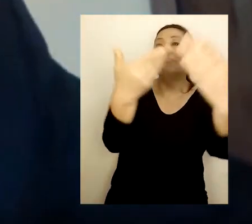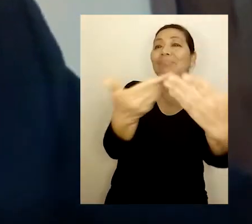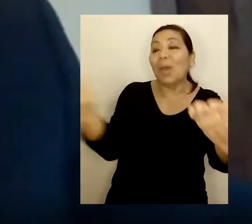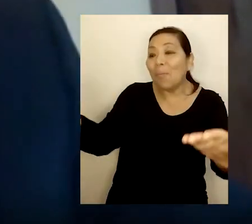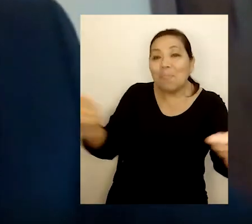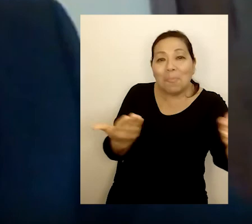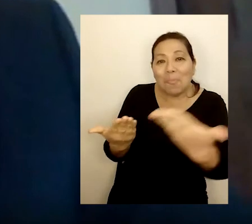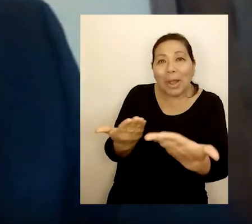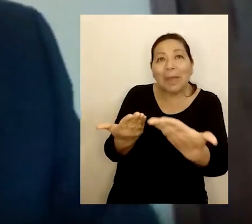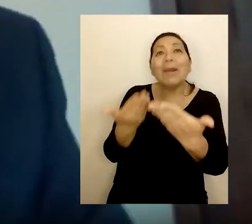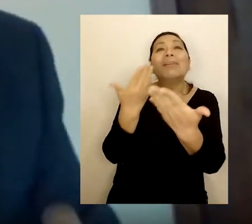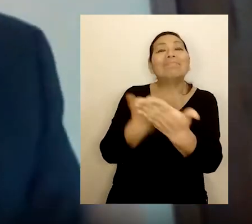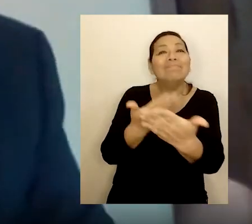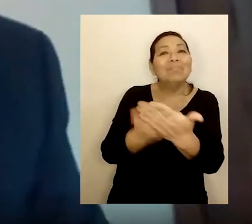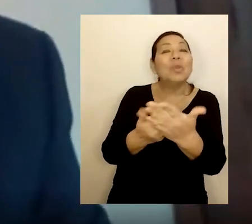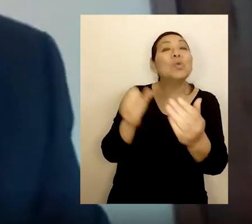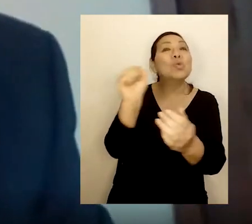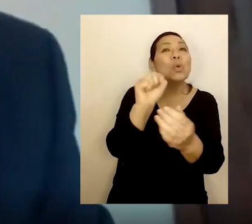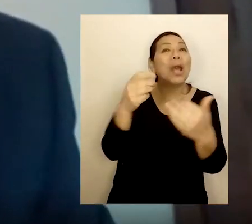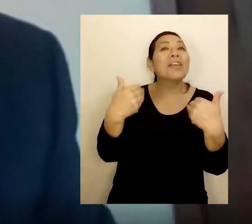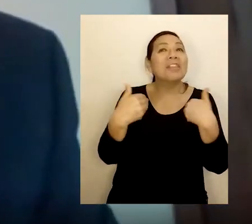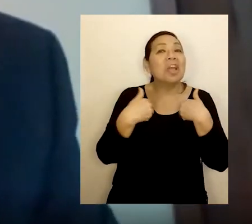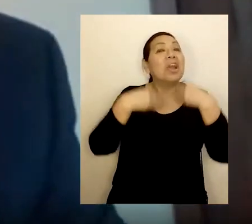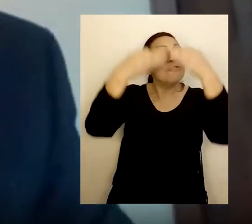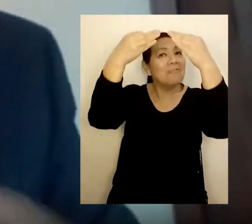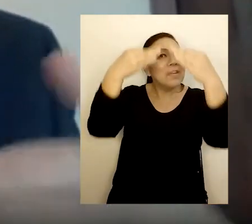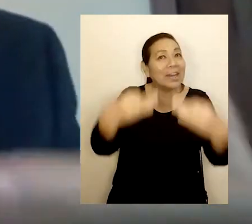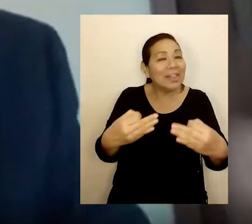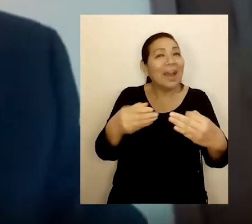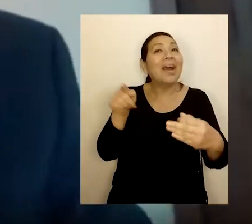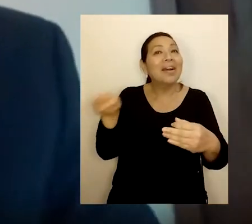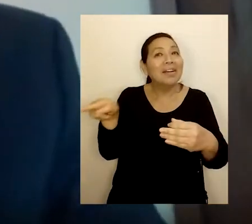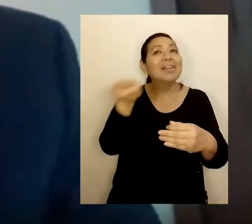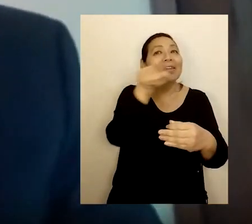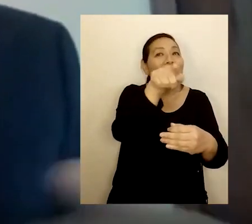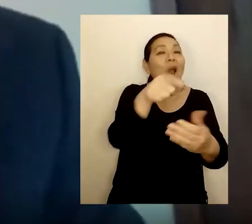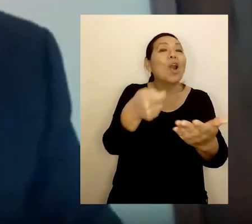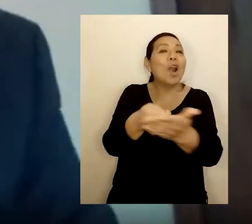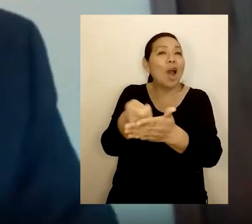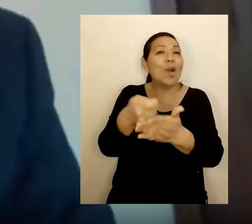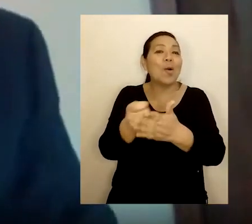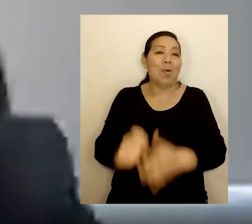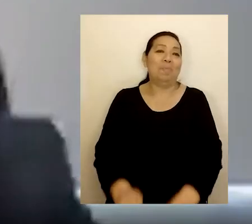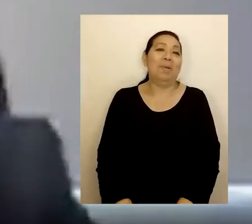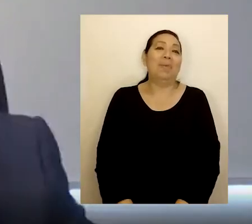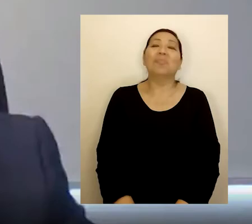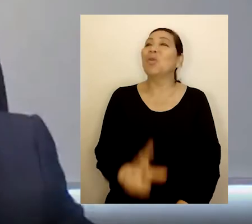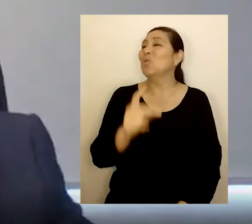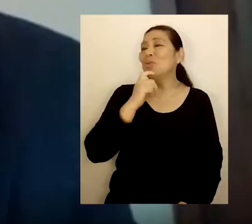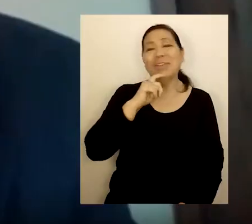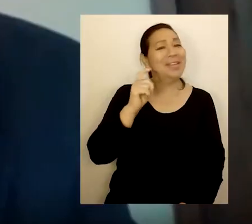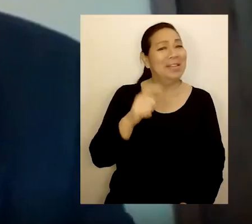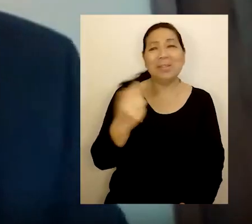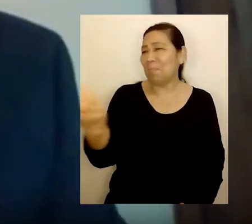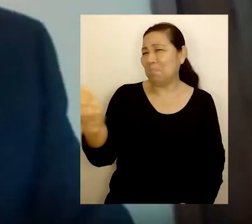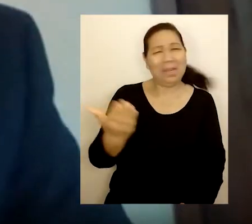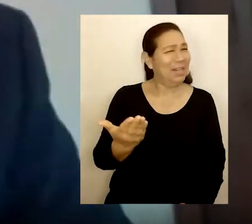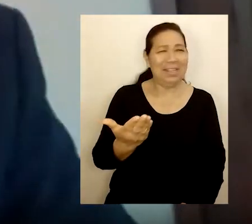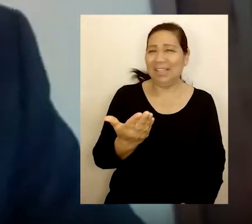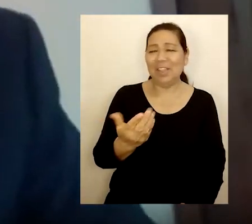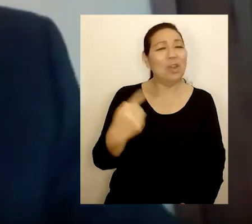Entonces, con esa documentación, SUNAT ya tiene certeza que es verdad la compra. Entonces, no es necesario